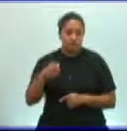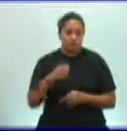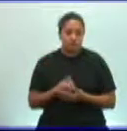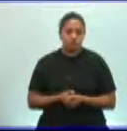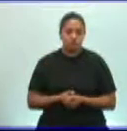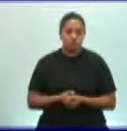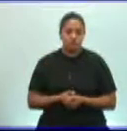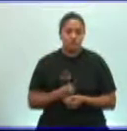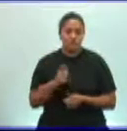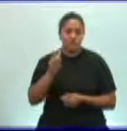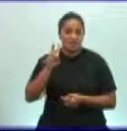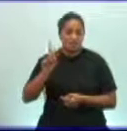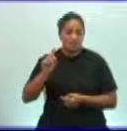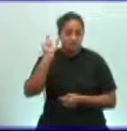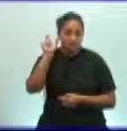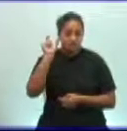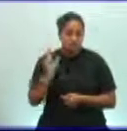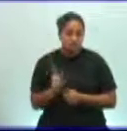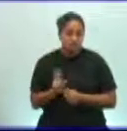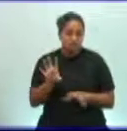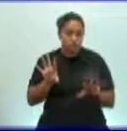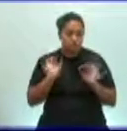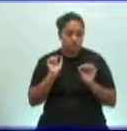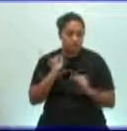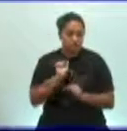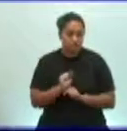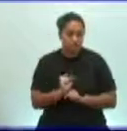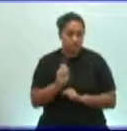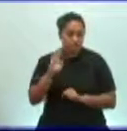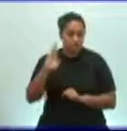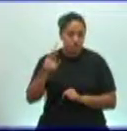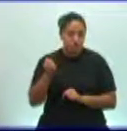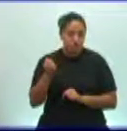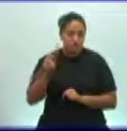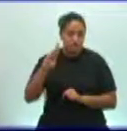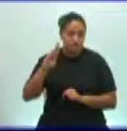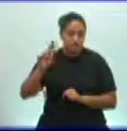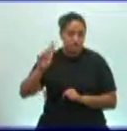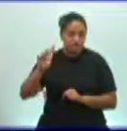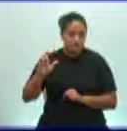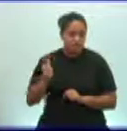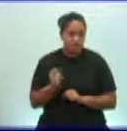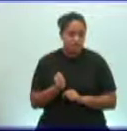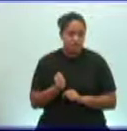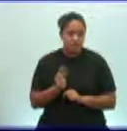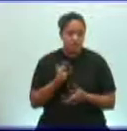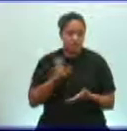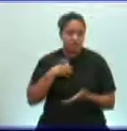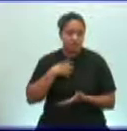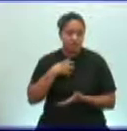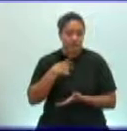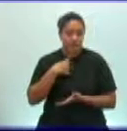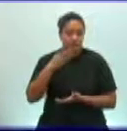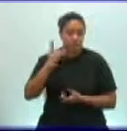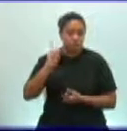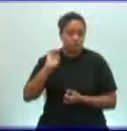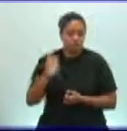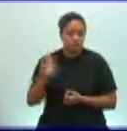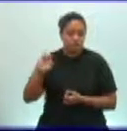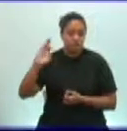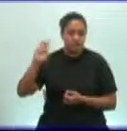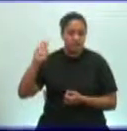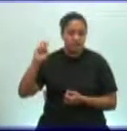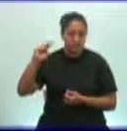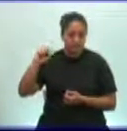fueron extraídos de la fábula, tenemos la preposición de, en, con y a, entre